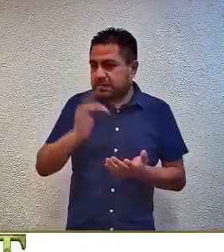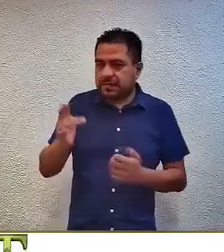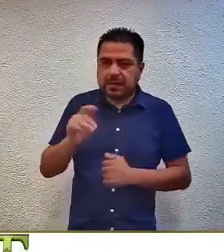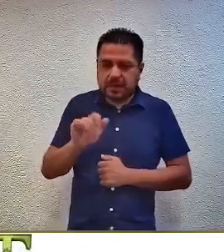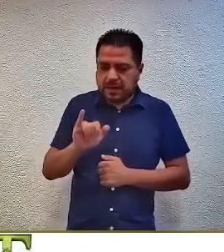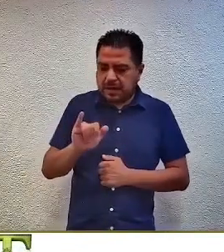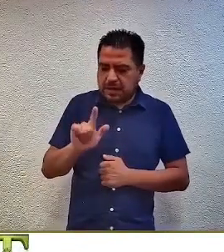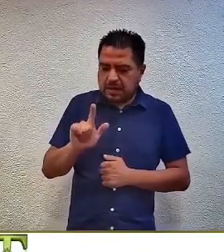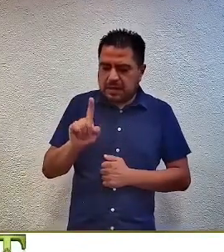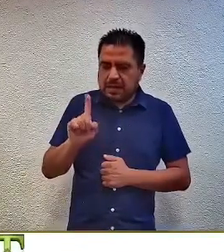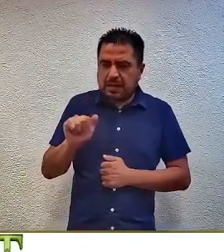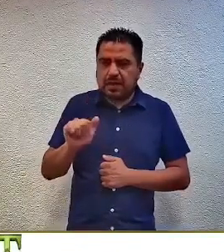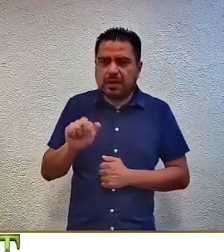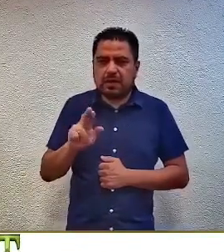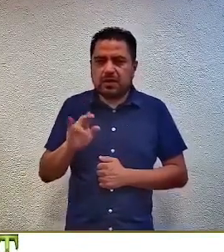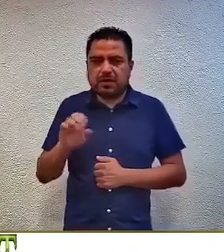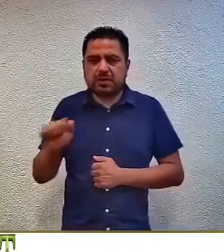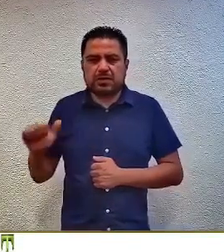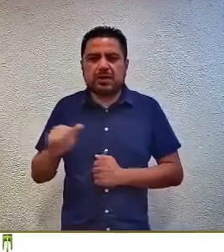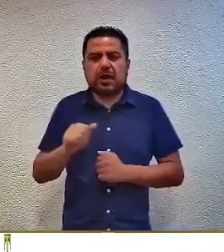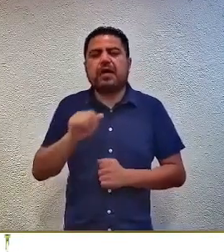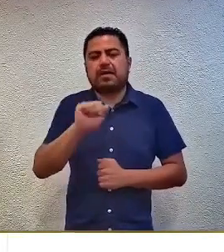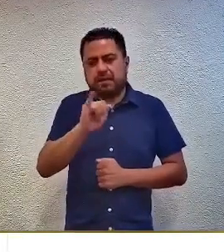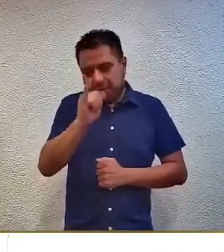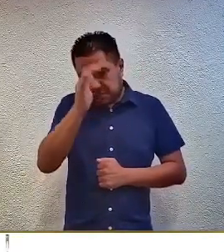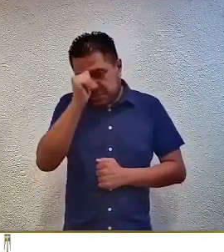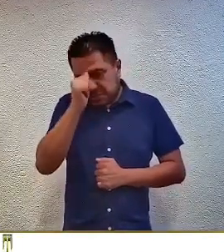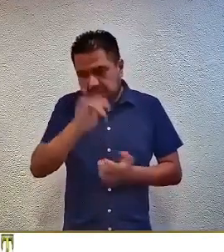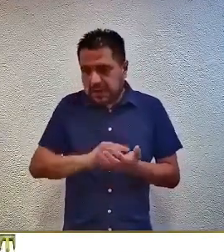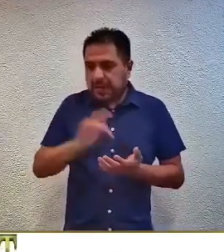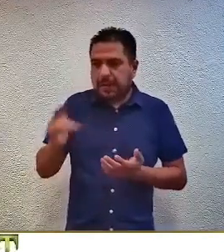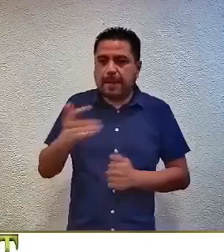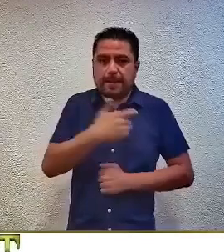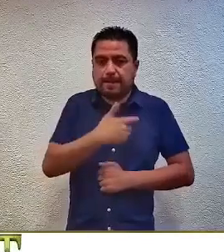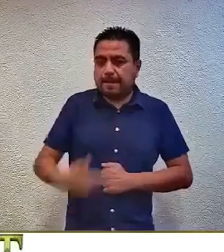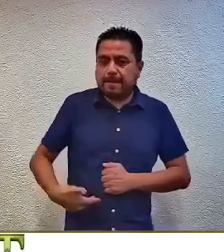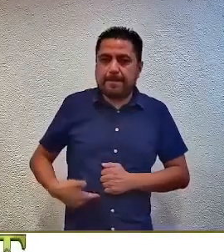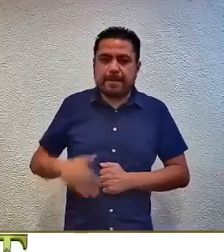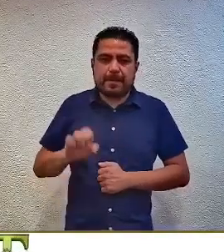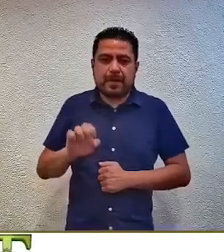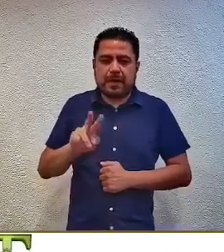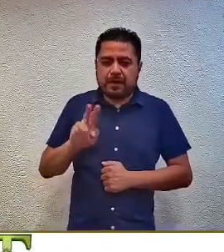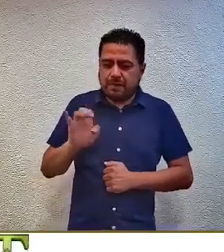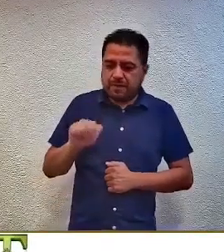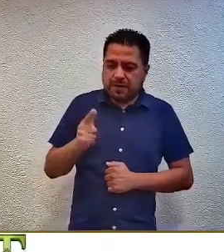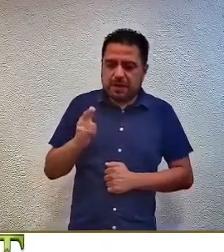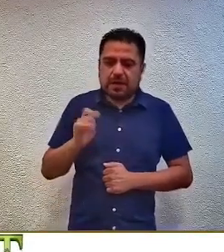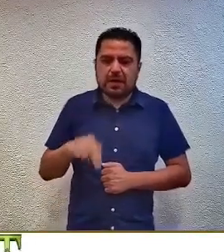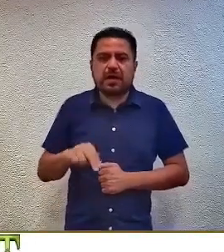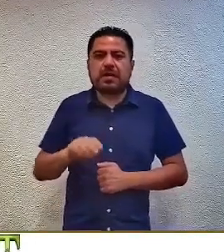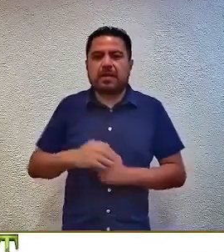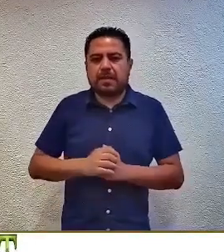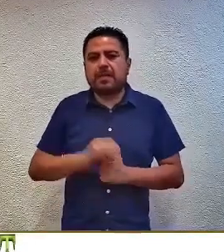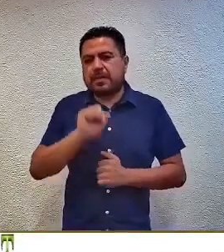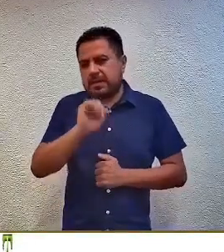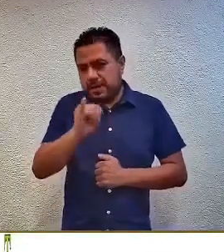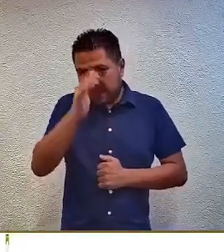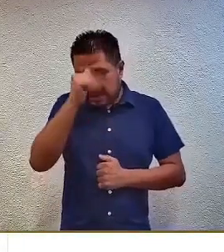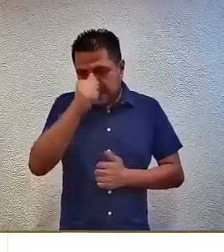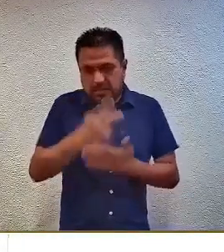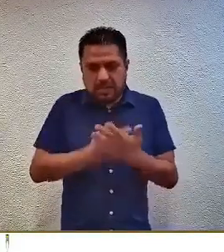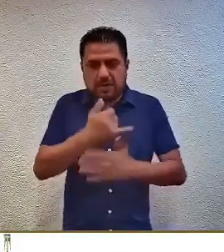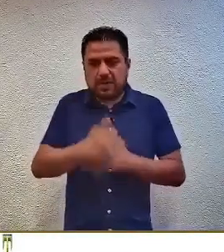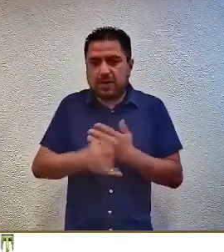Hilda Rosa Delgado Brito. A favor del proyecto. Gracias, magistrada. Magistrada Evelyn Rodríguez Chinol. A favor del proyecto.